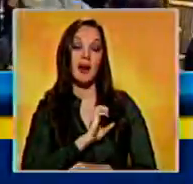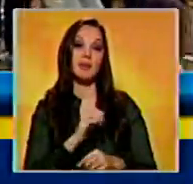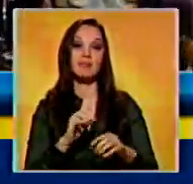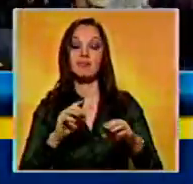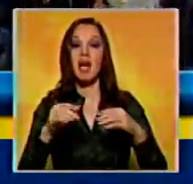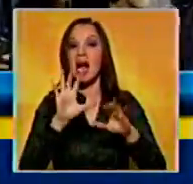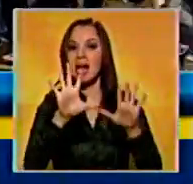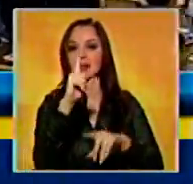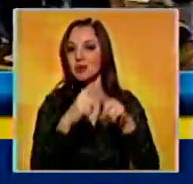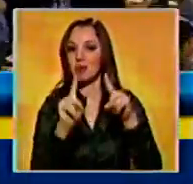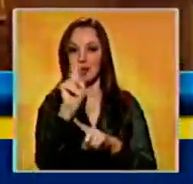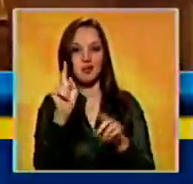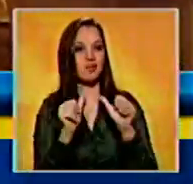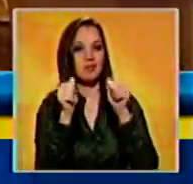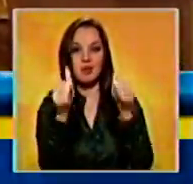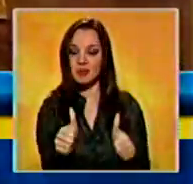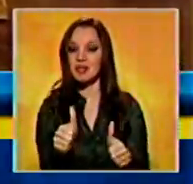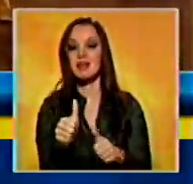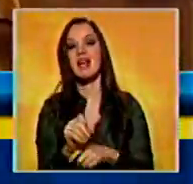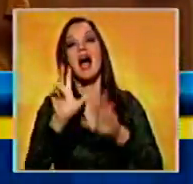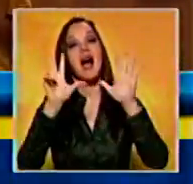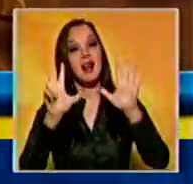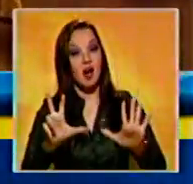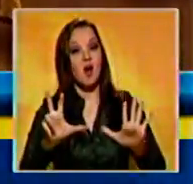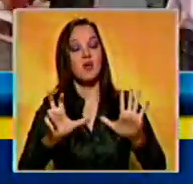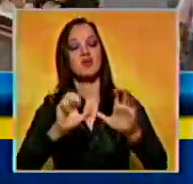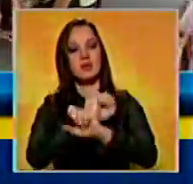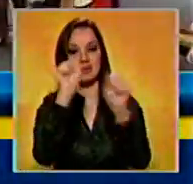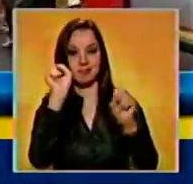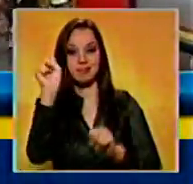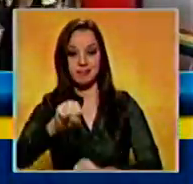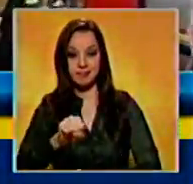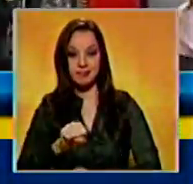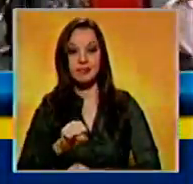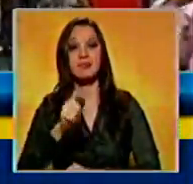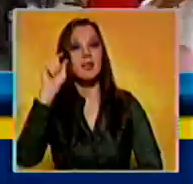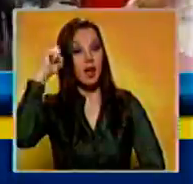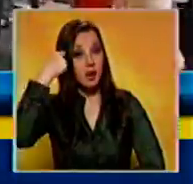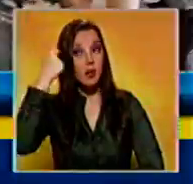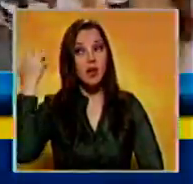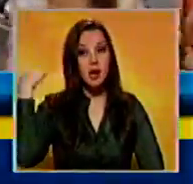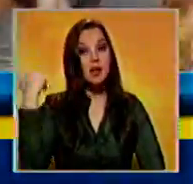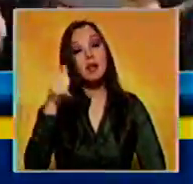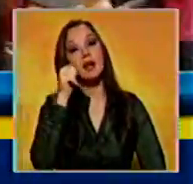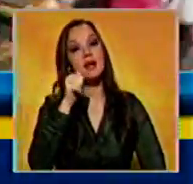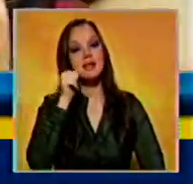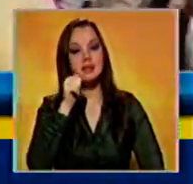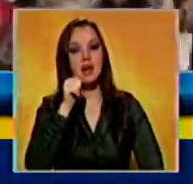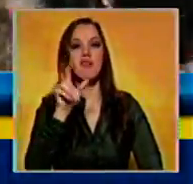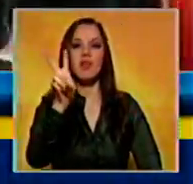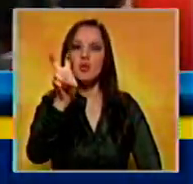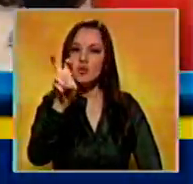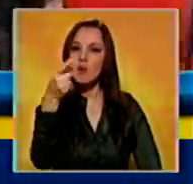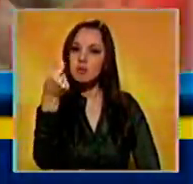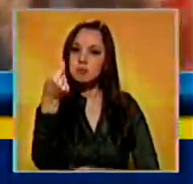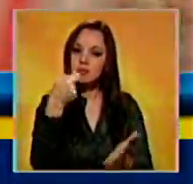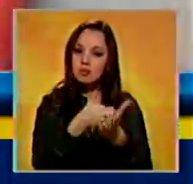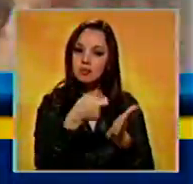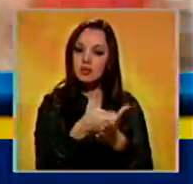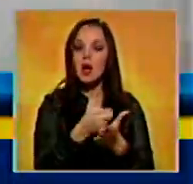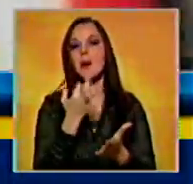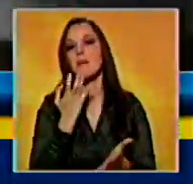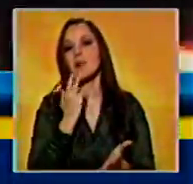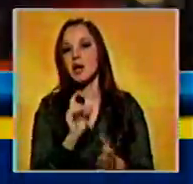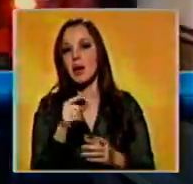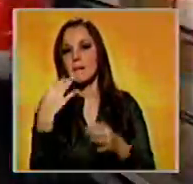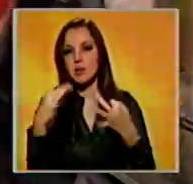recordemos que el metro de Caracas y el resto del sistema de transporte masivo aplican desde el pasado sábado nuevas tarifas el boleto simple por